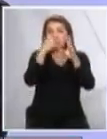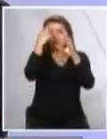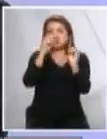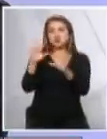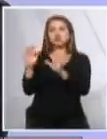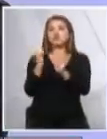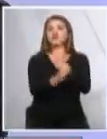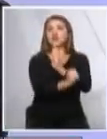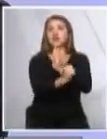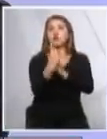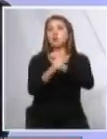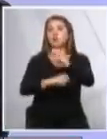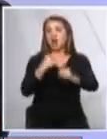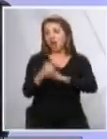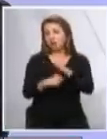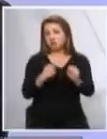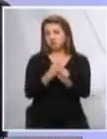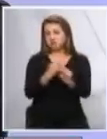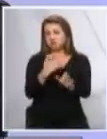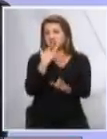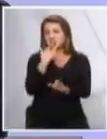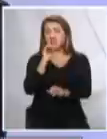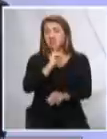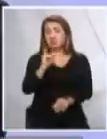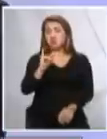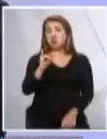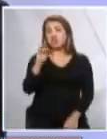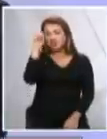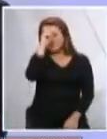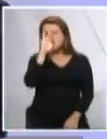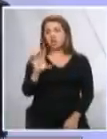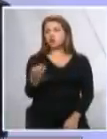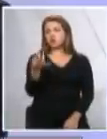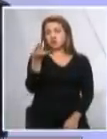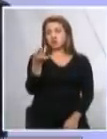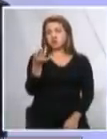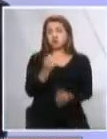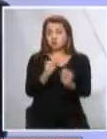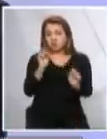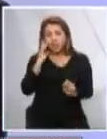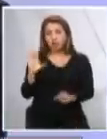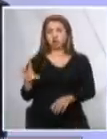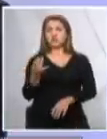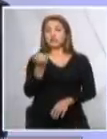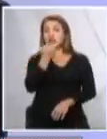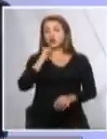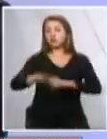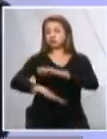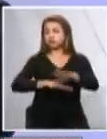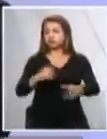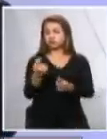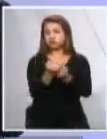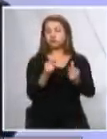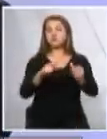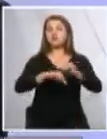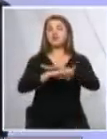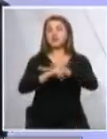tanto, prácticamente es imposible en el fondo encontrarlo. Eso no es prácticamente inviable y, de hecho, ya ese tipo de posibles